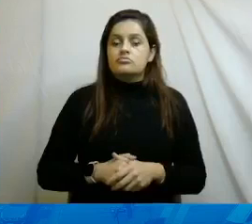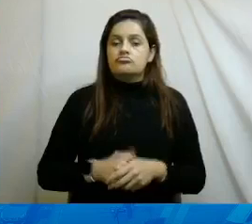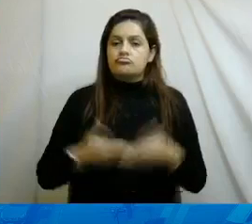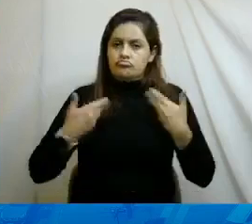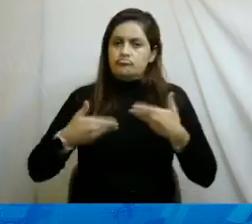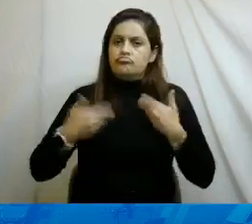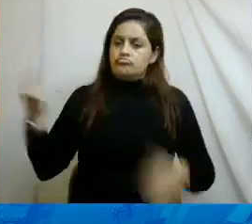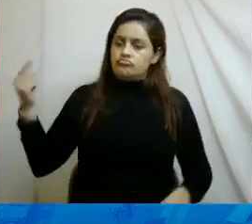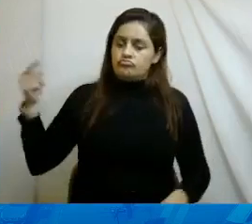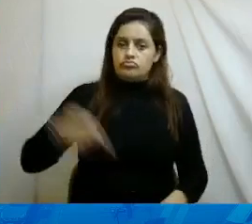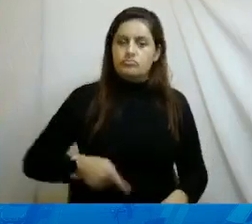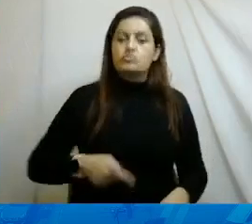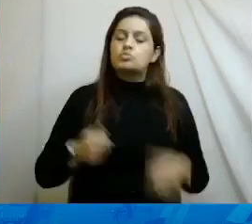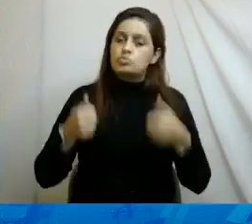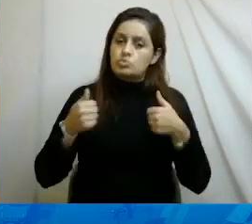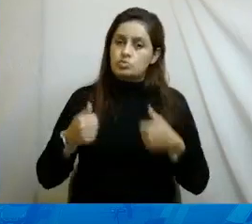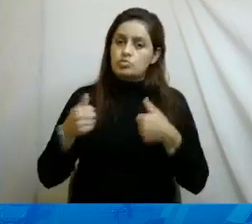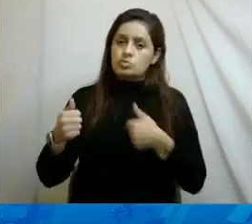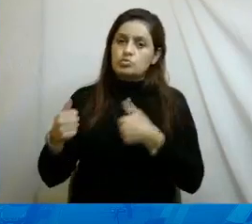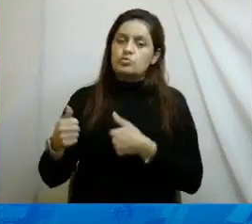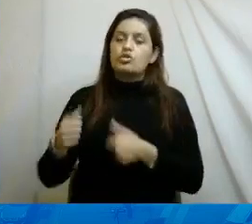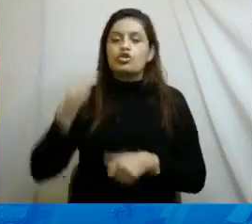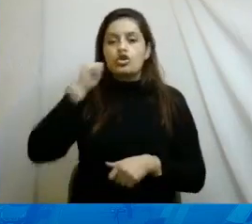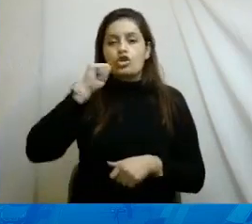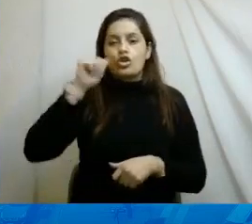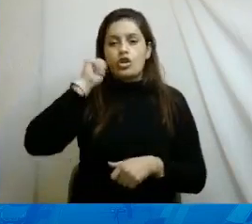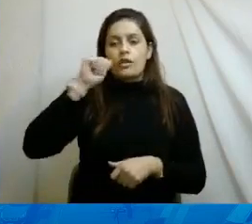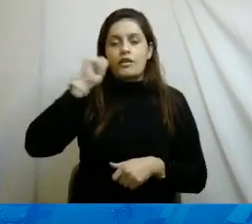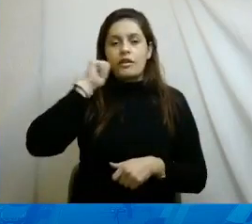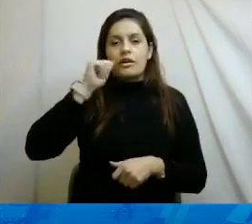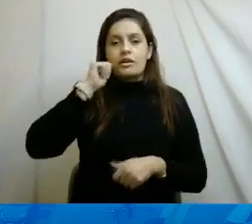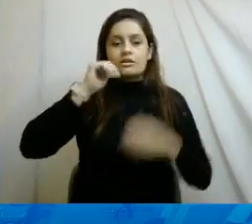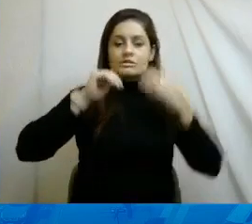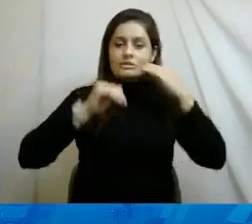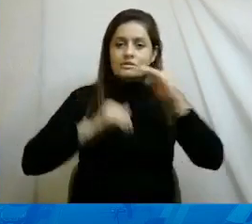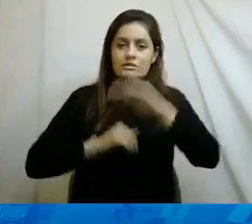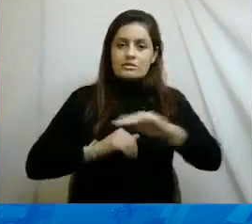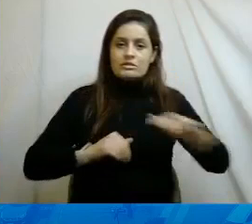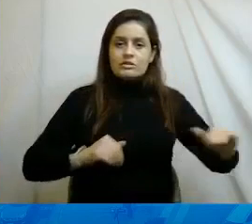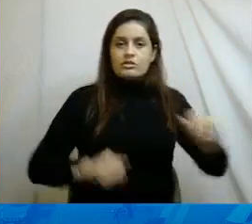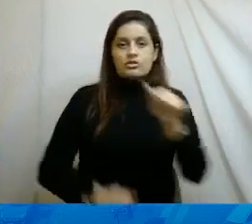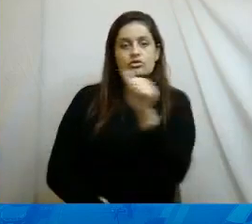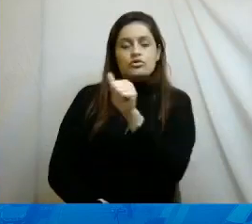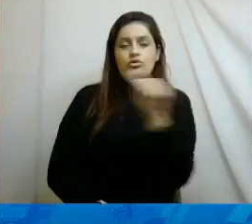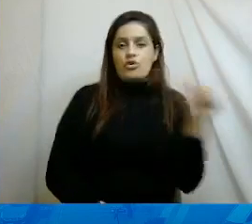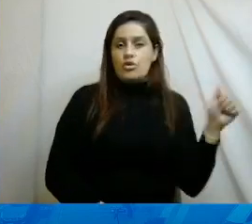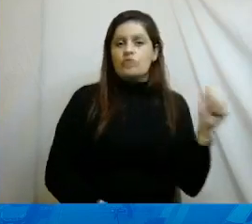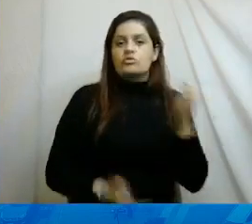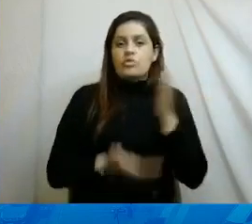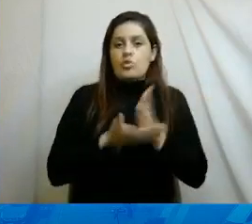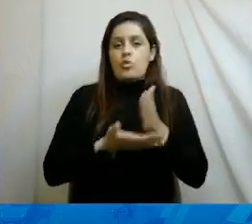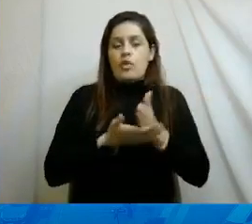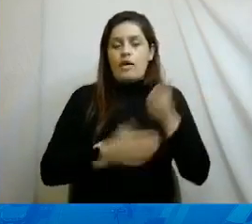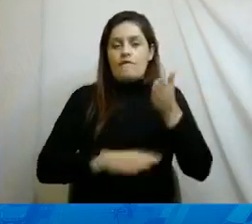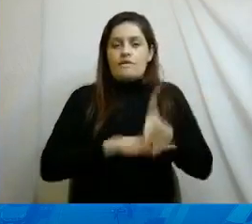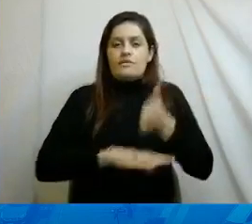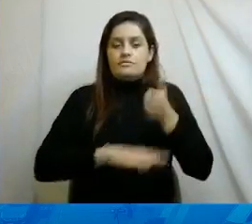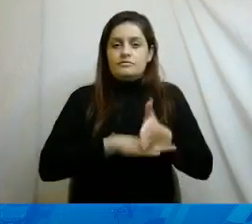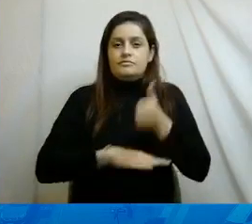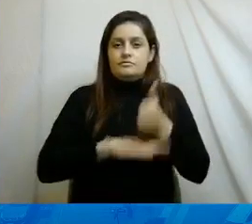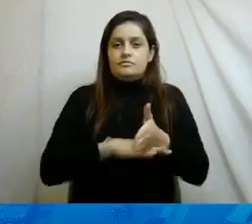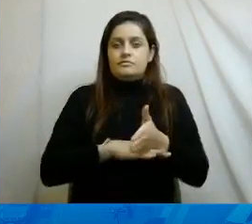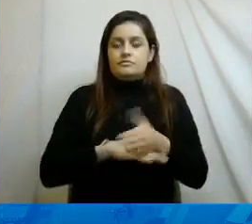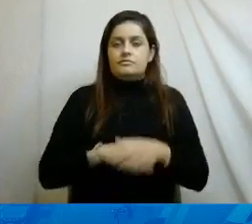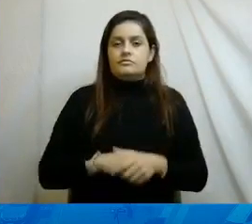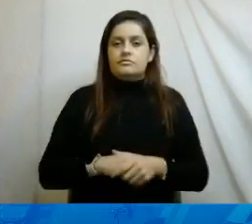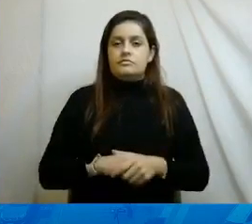que disponen a diario por el bien de todas las niñas y niños que asisten a la escuela también.